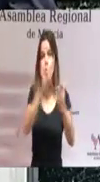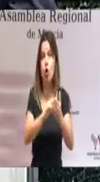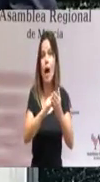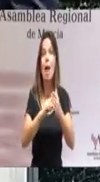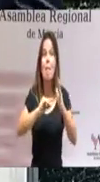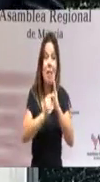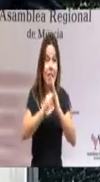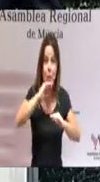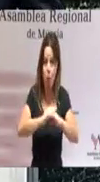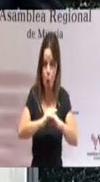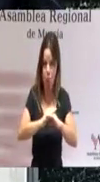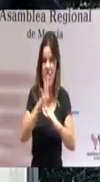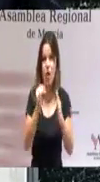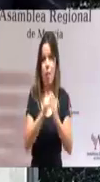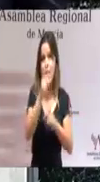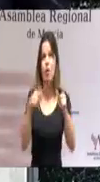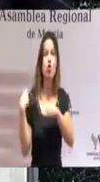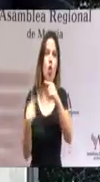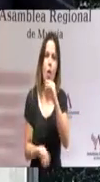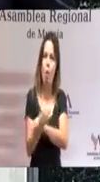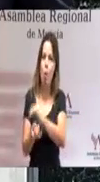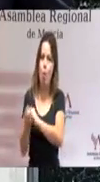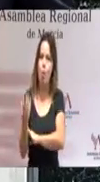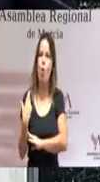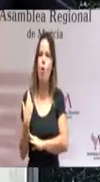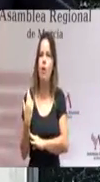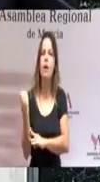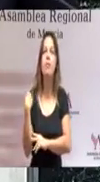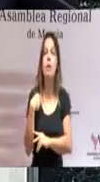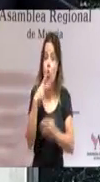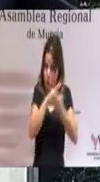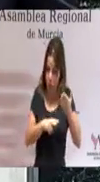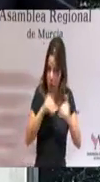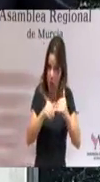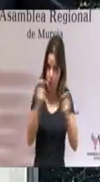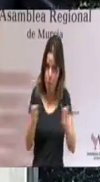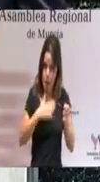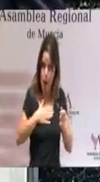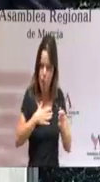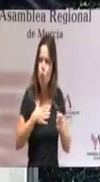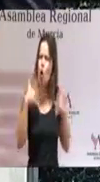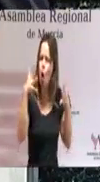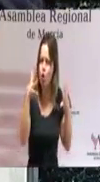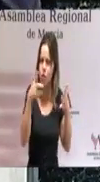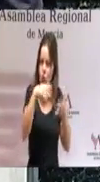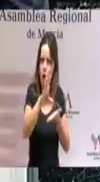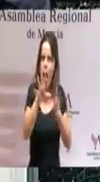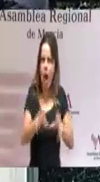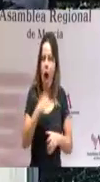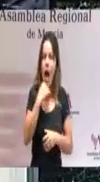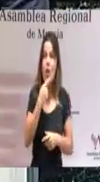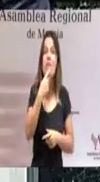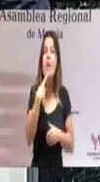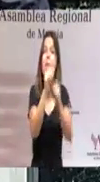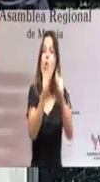la medida. Mire, léase nuestro programa electoral, se lo recomiendo, aprenderá algunas cosas. Dicen ustedes que el modelo